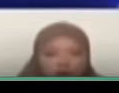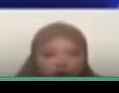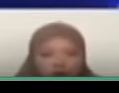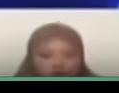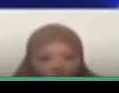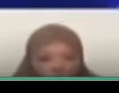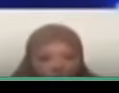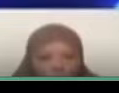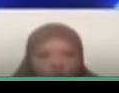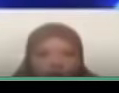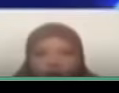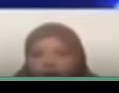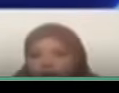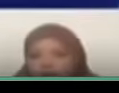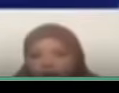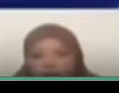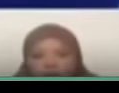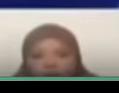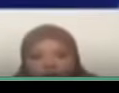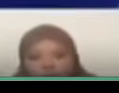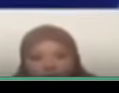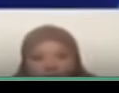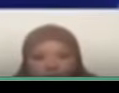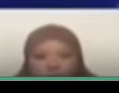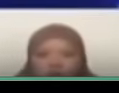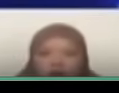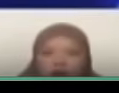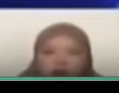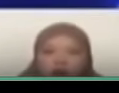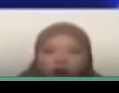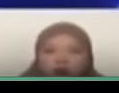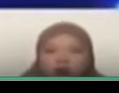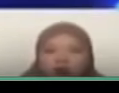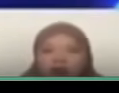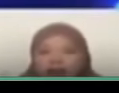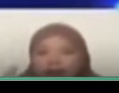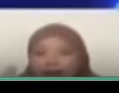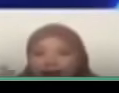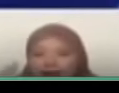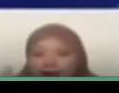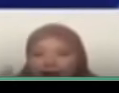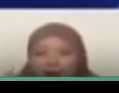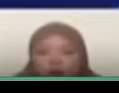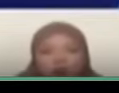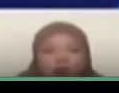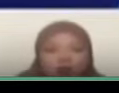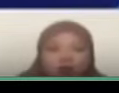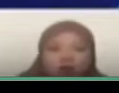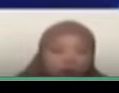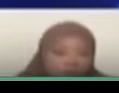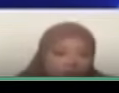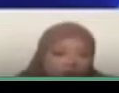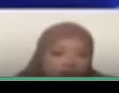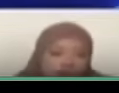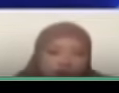escondió. Yo sí quisiera ver que Maduro saliera a la calle sin sus escoltas. A ver qué